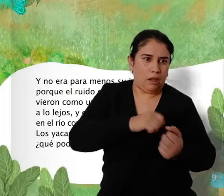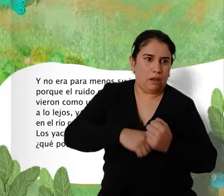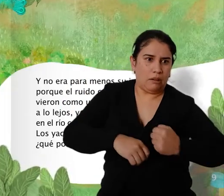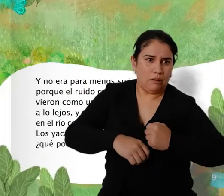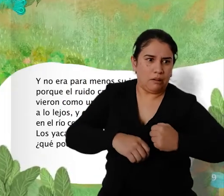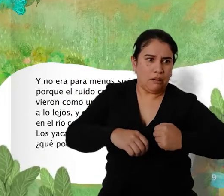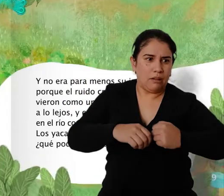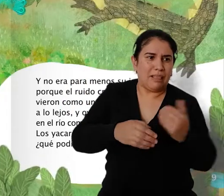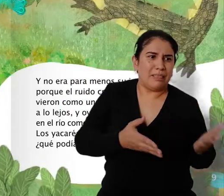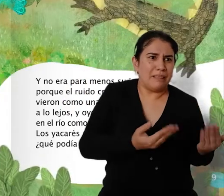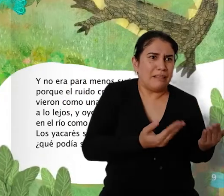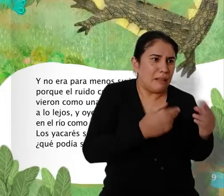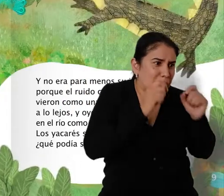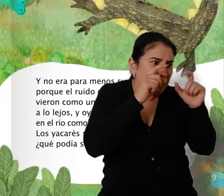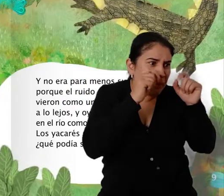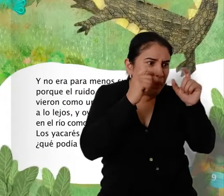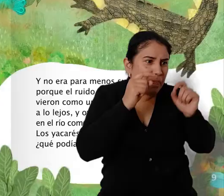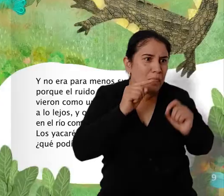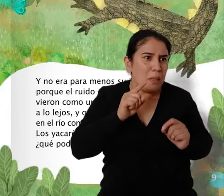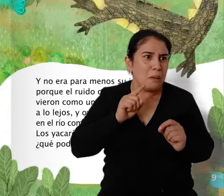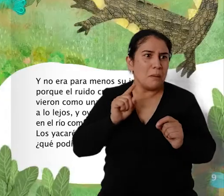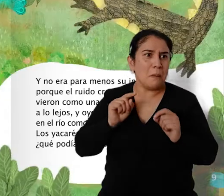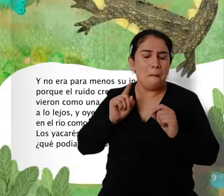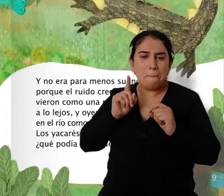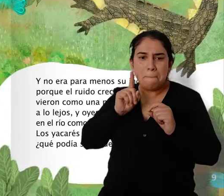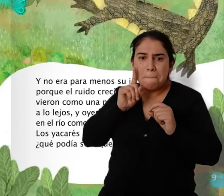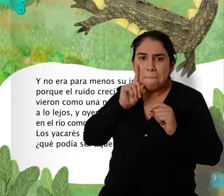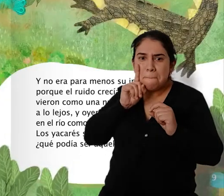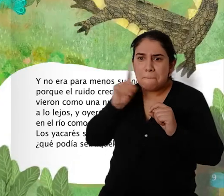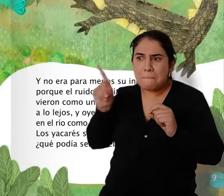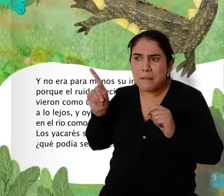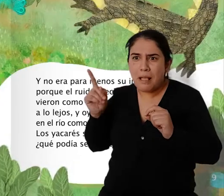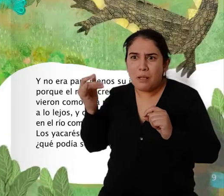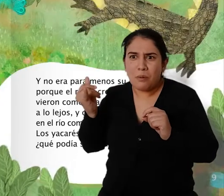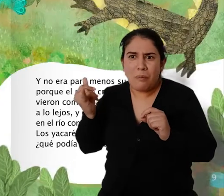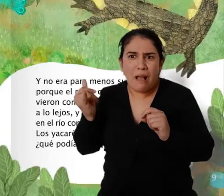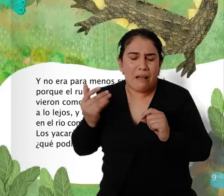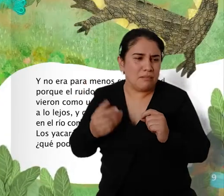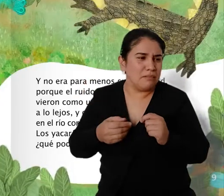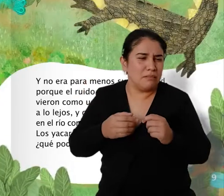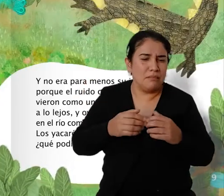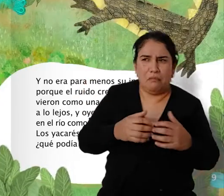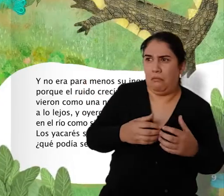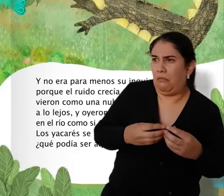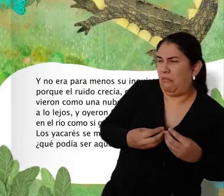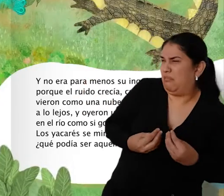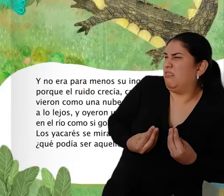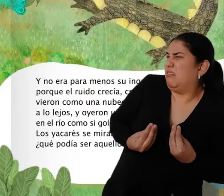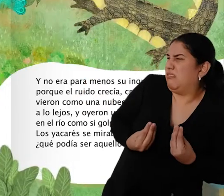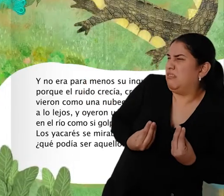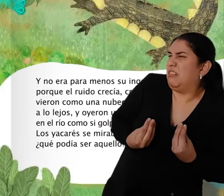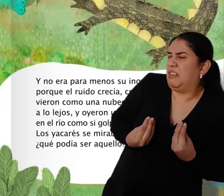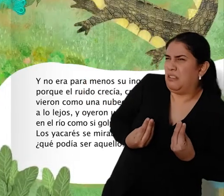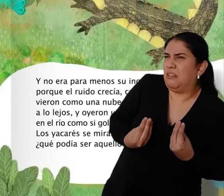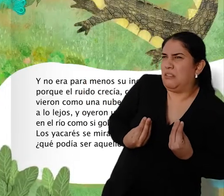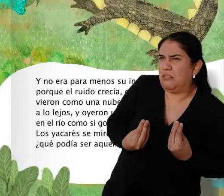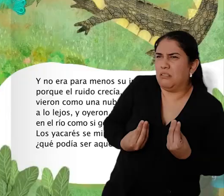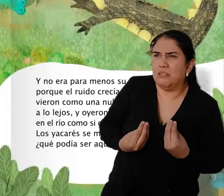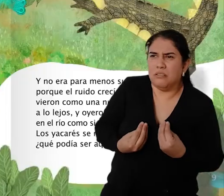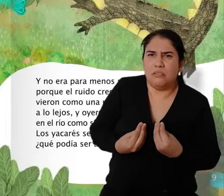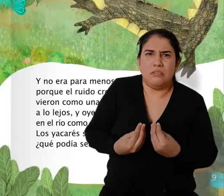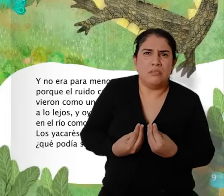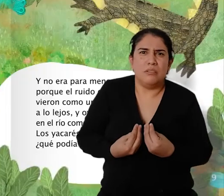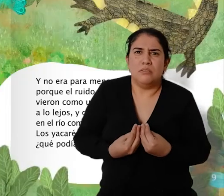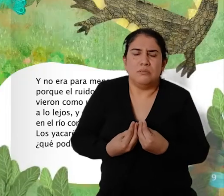lado. ¡Despiértate!, le dijo. ¡Hay peligro! ¿Qué cosa?, respondió alarmado el